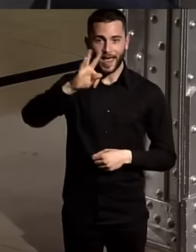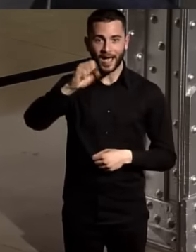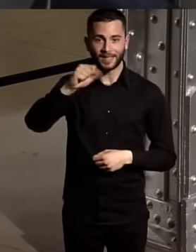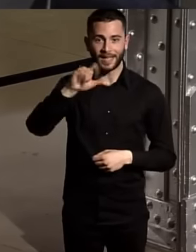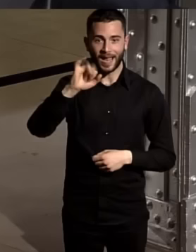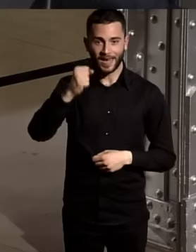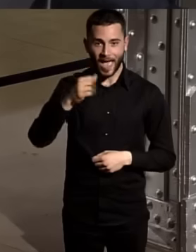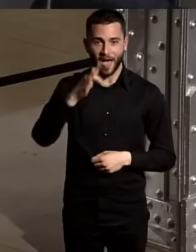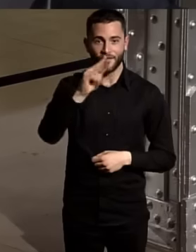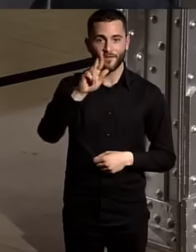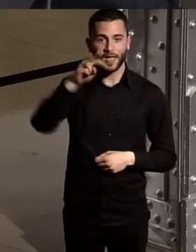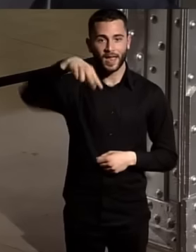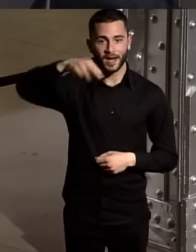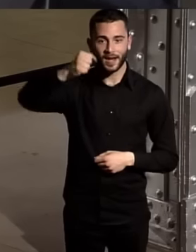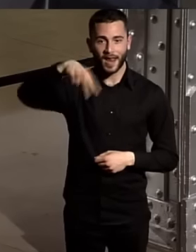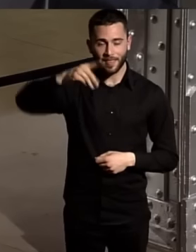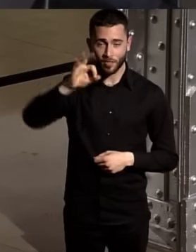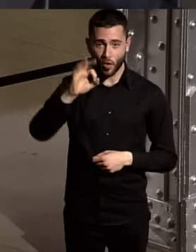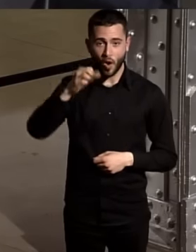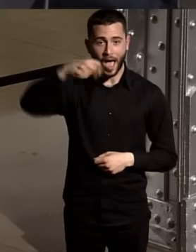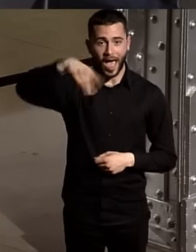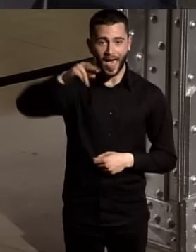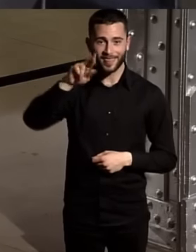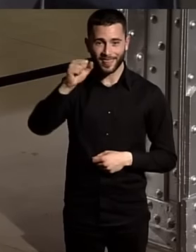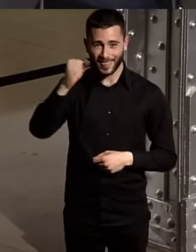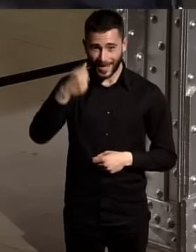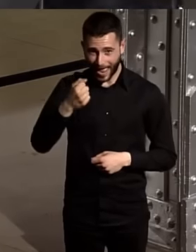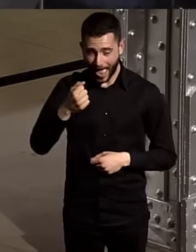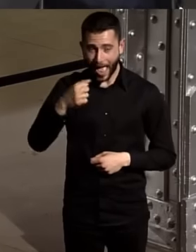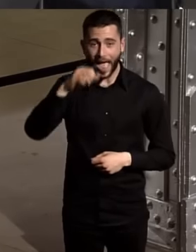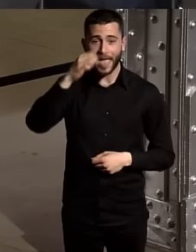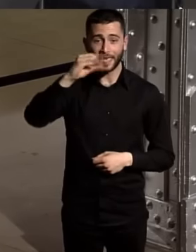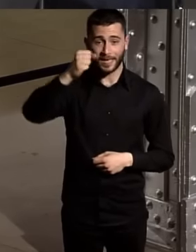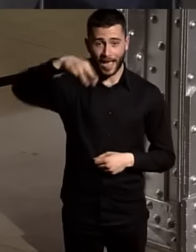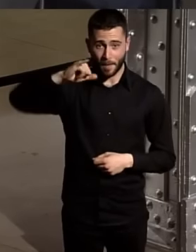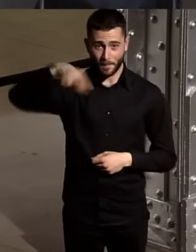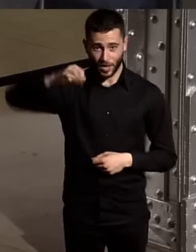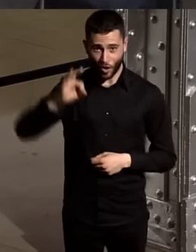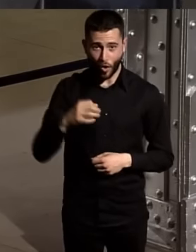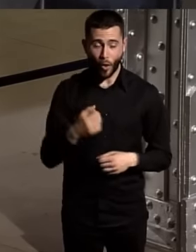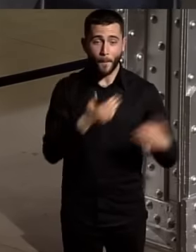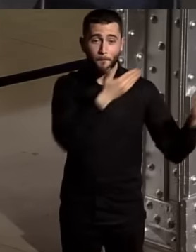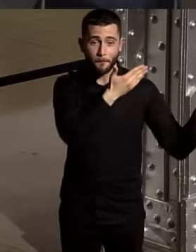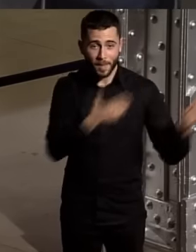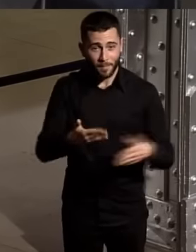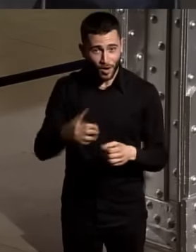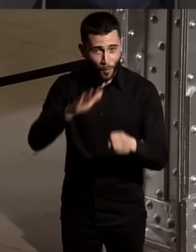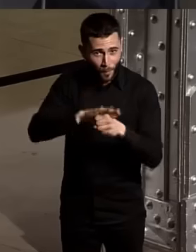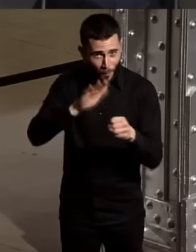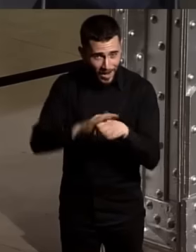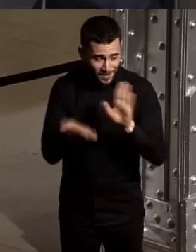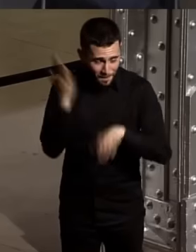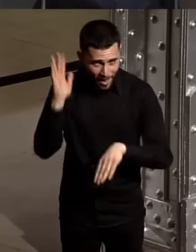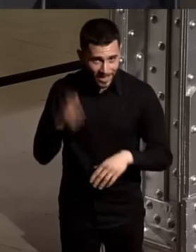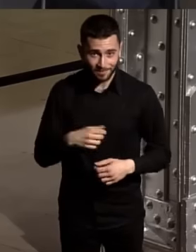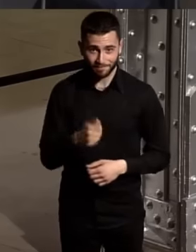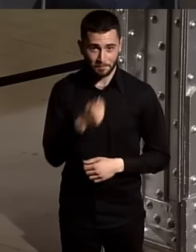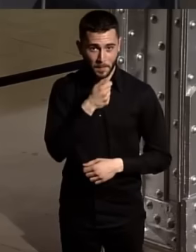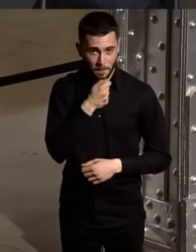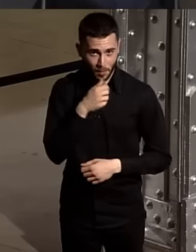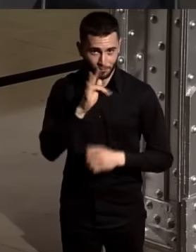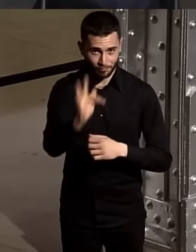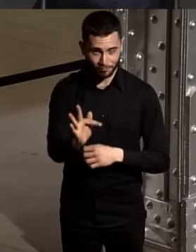y camino bienvenidos un martes más Hola el micro es vuestro